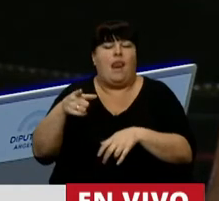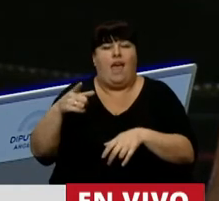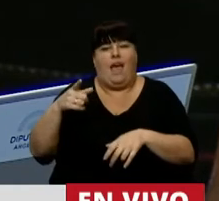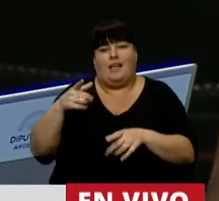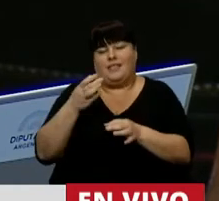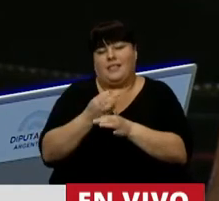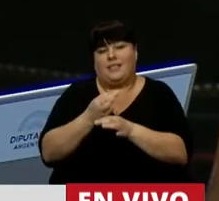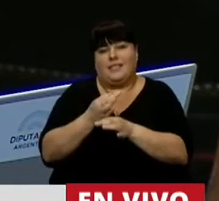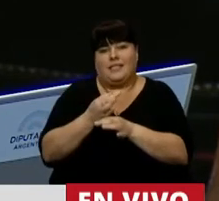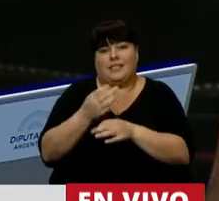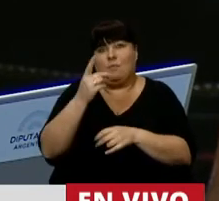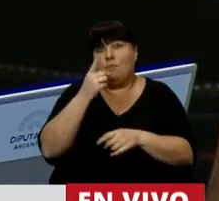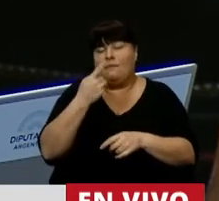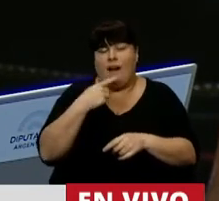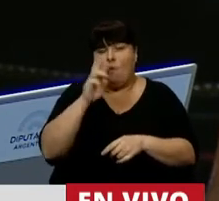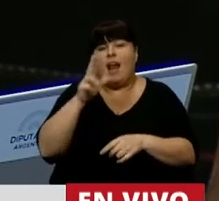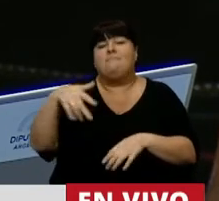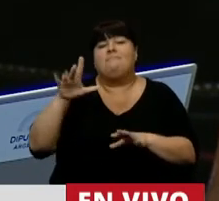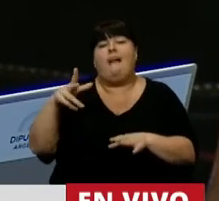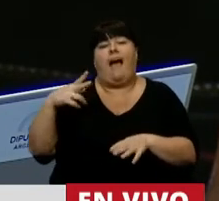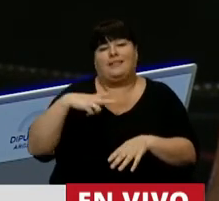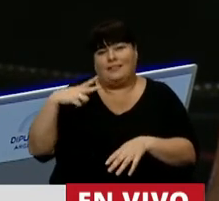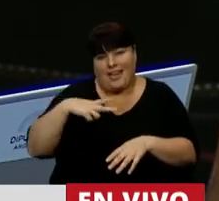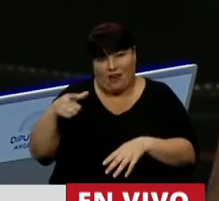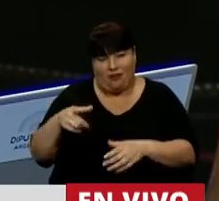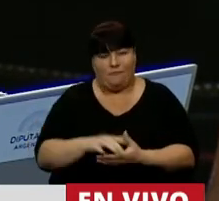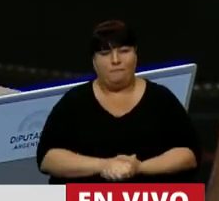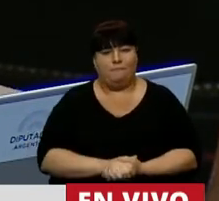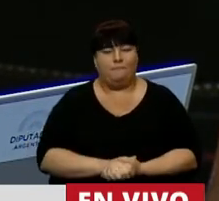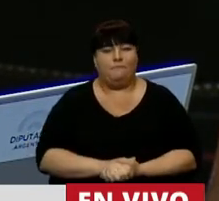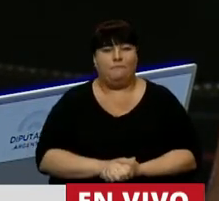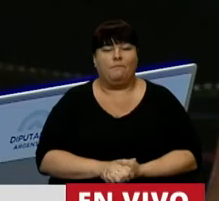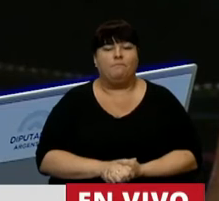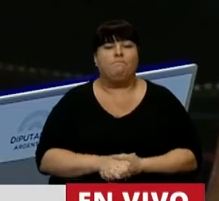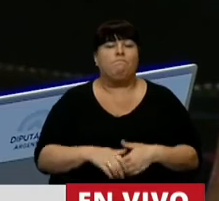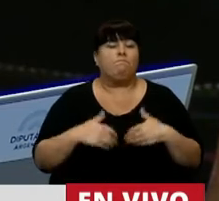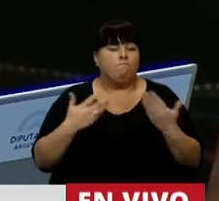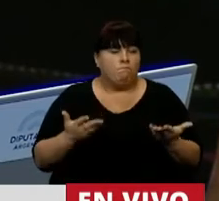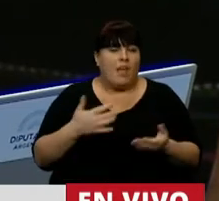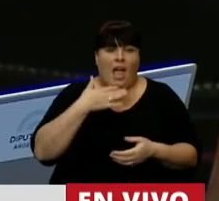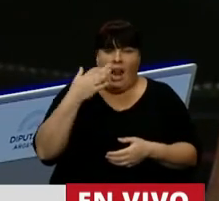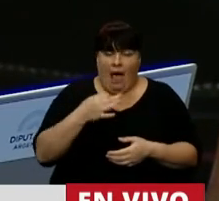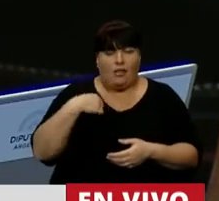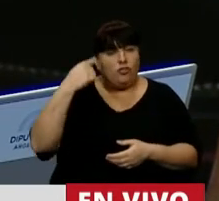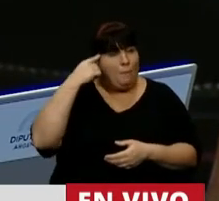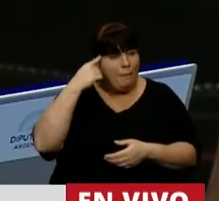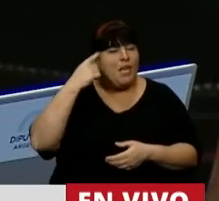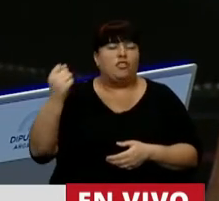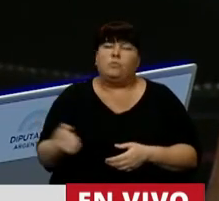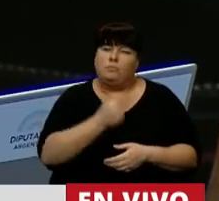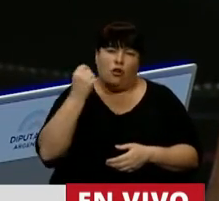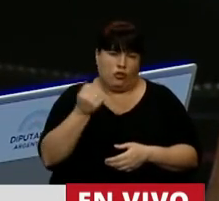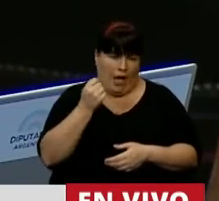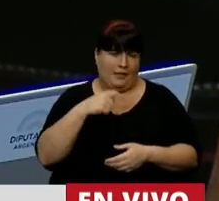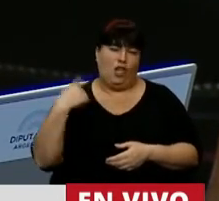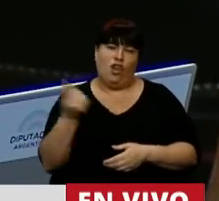alumnas de las clases sociales más pudientes. Entonces, verdaderamente creo que es muy